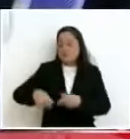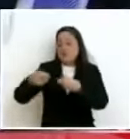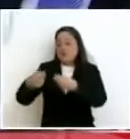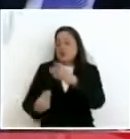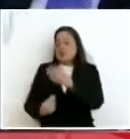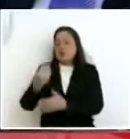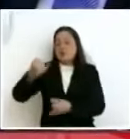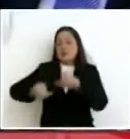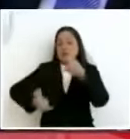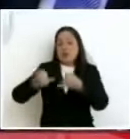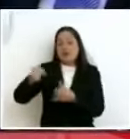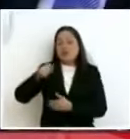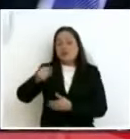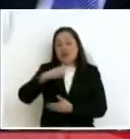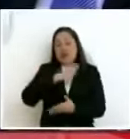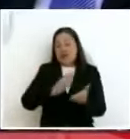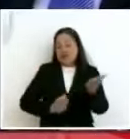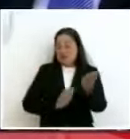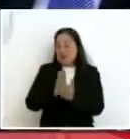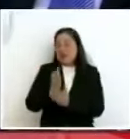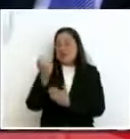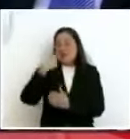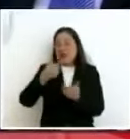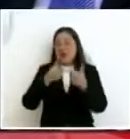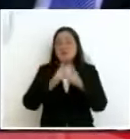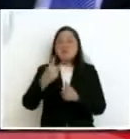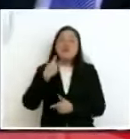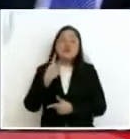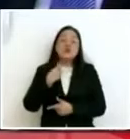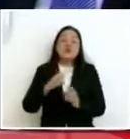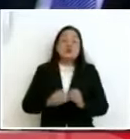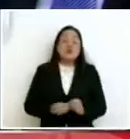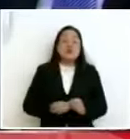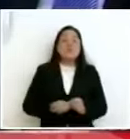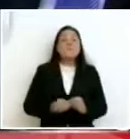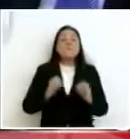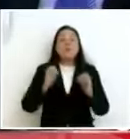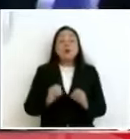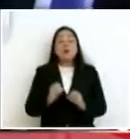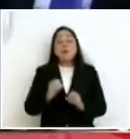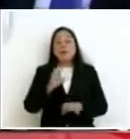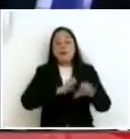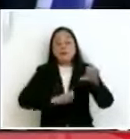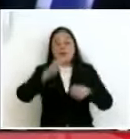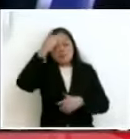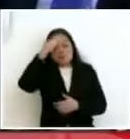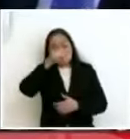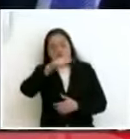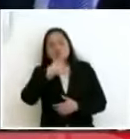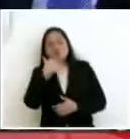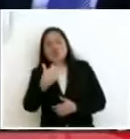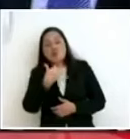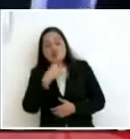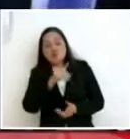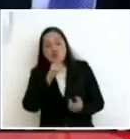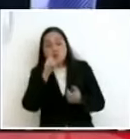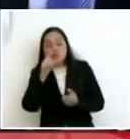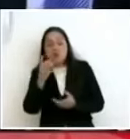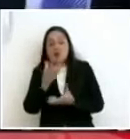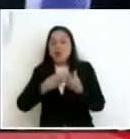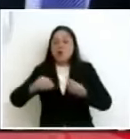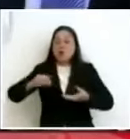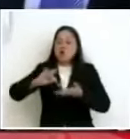partido, donde tendrá más peso el dinero recaudado en las mesas de empresarios corruptos o los nexos con